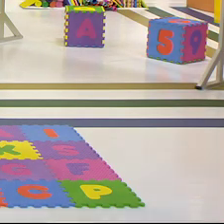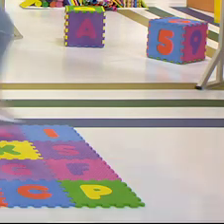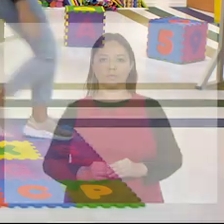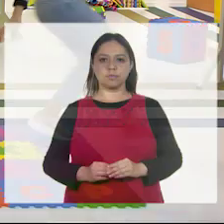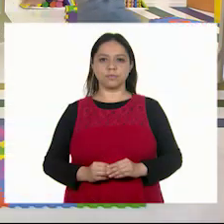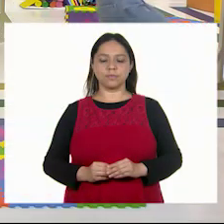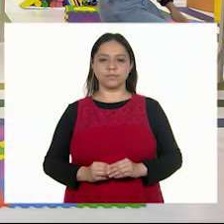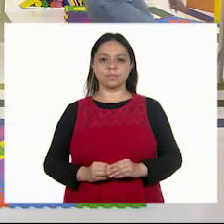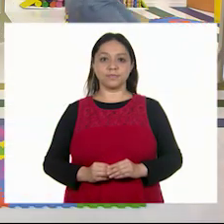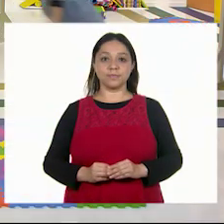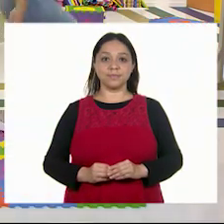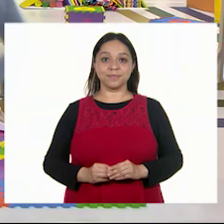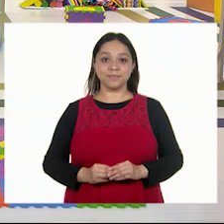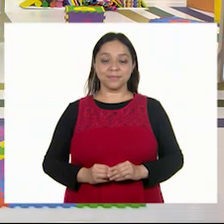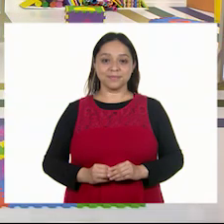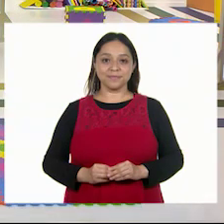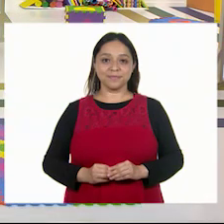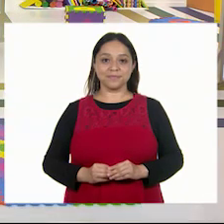¡Hola!